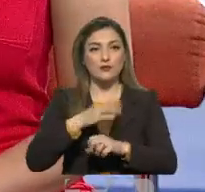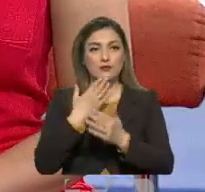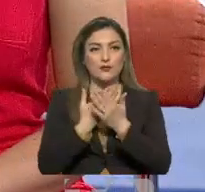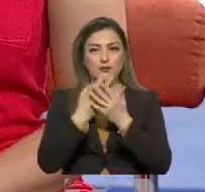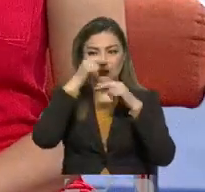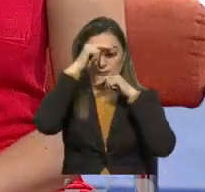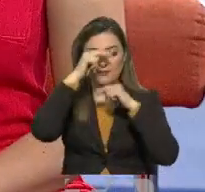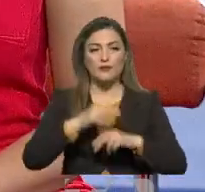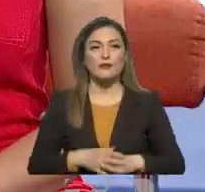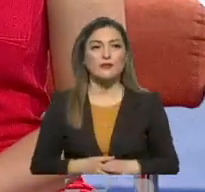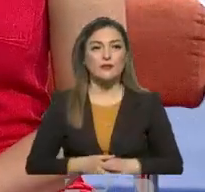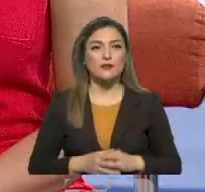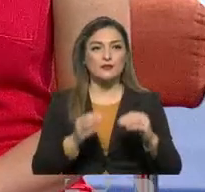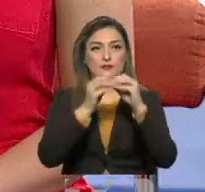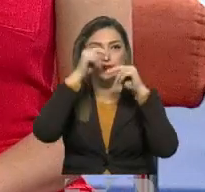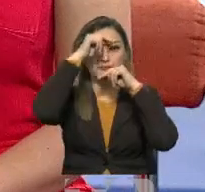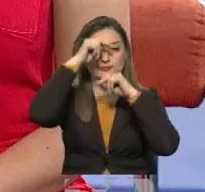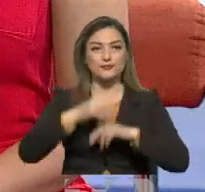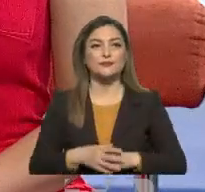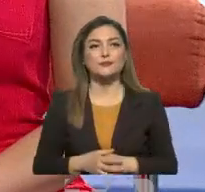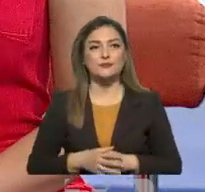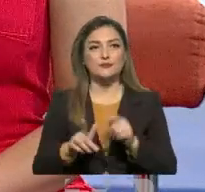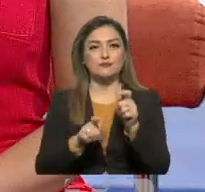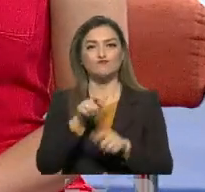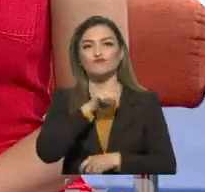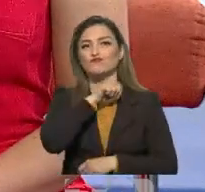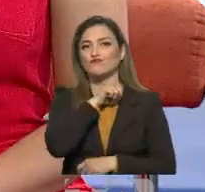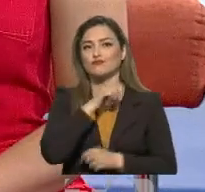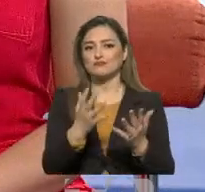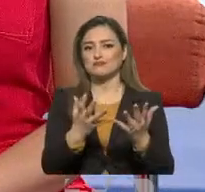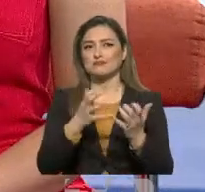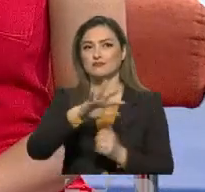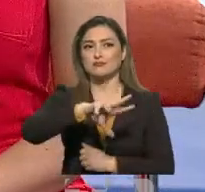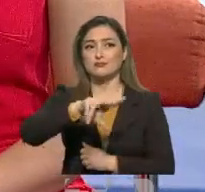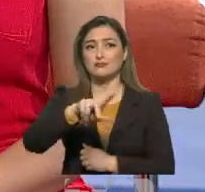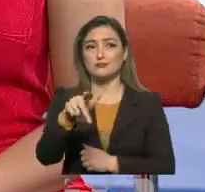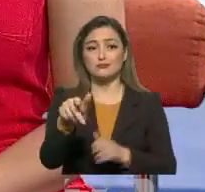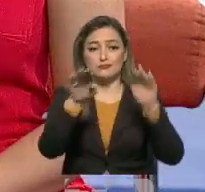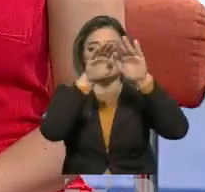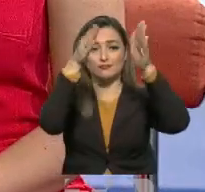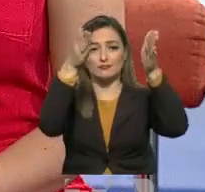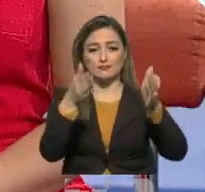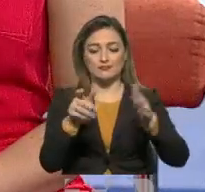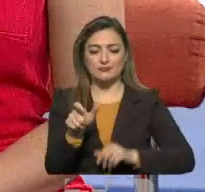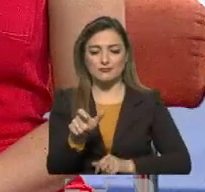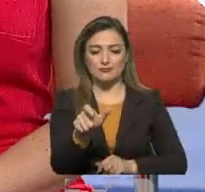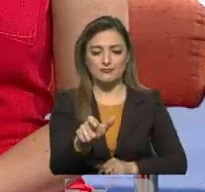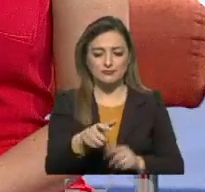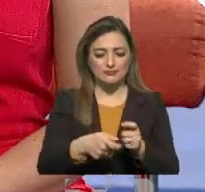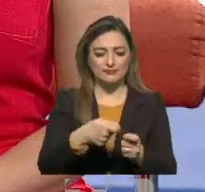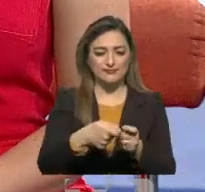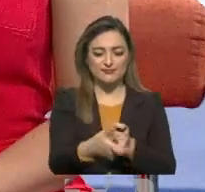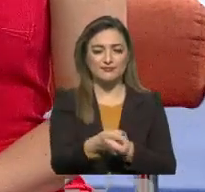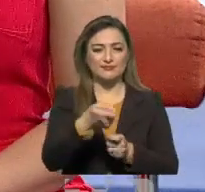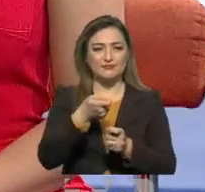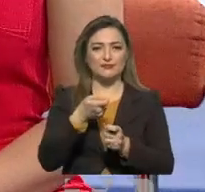gracias por acompañarnos. Regresamos con más noticias. Delincuentes intentaron llevarse un cajero automático en el sector de El Bosque, en el norte